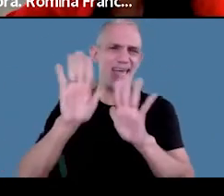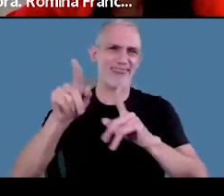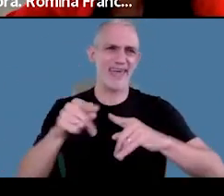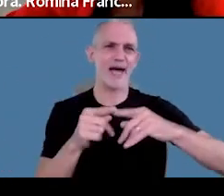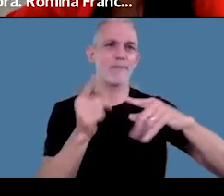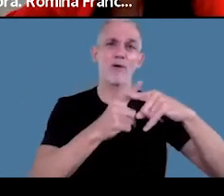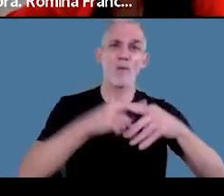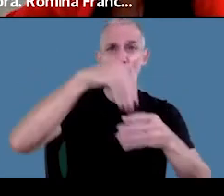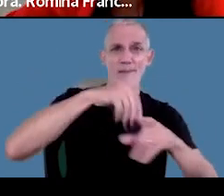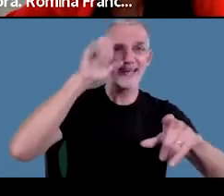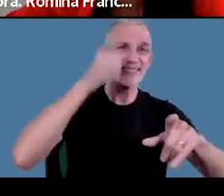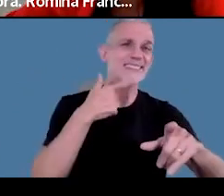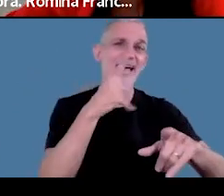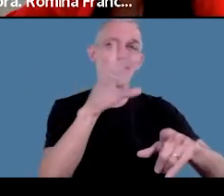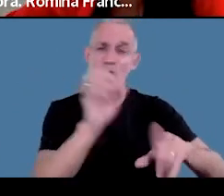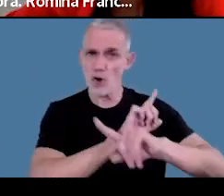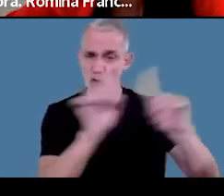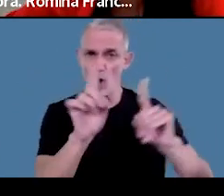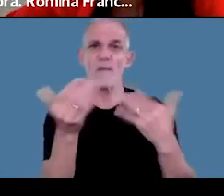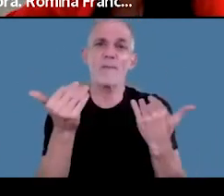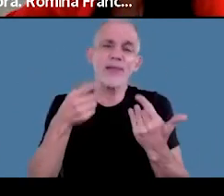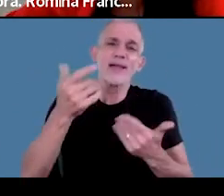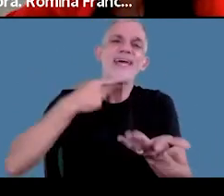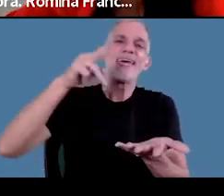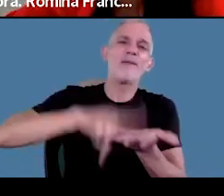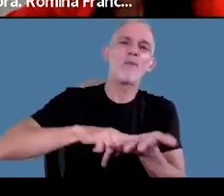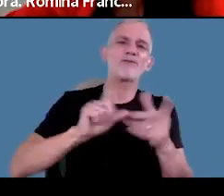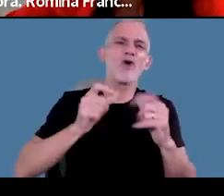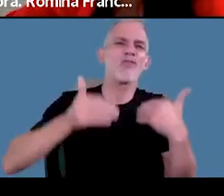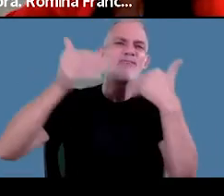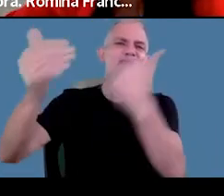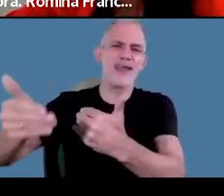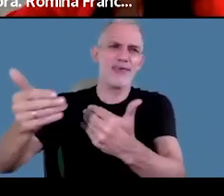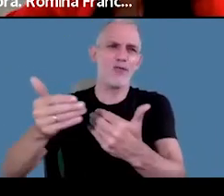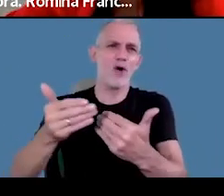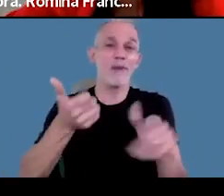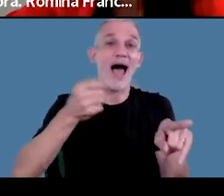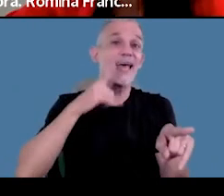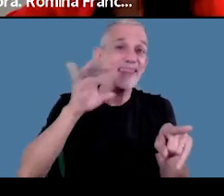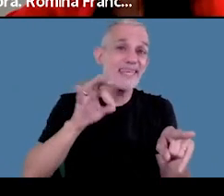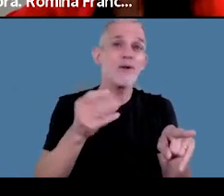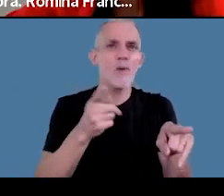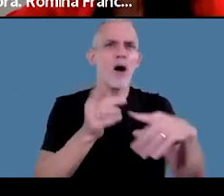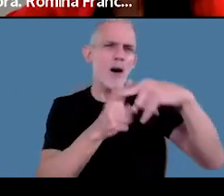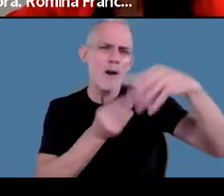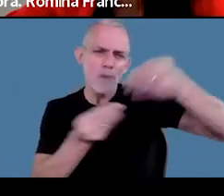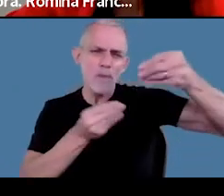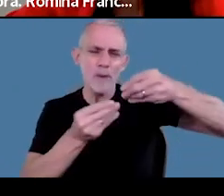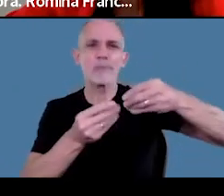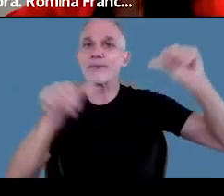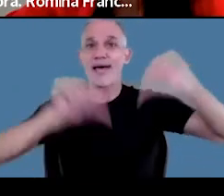el ajuste estático, pueden tener básicamente un impuesto diferido activo porque tienen contabilizado un